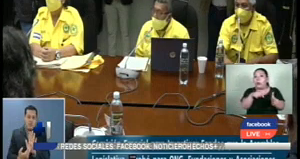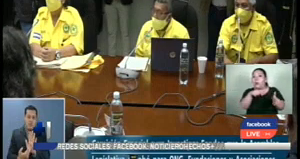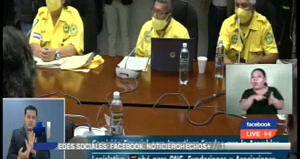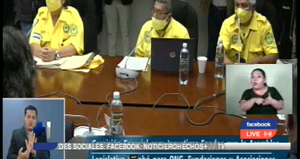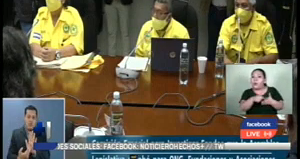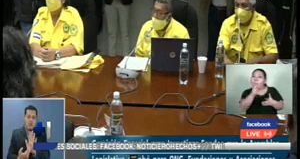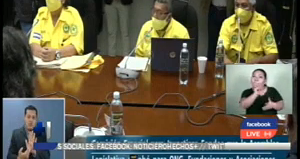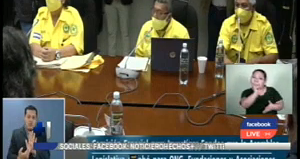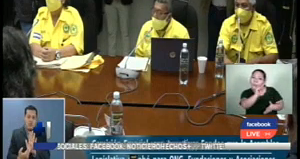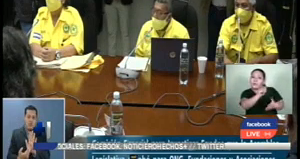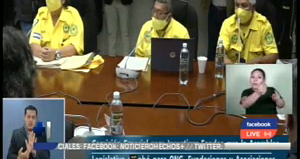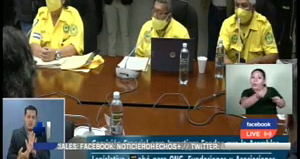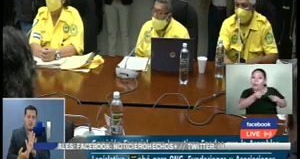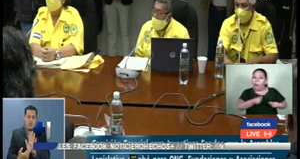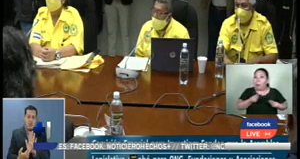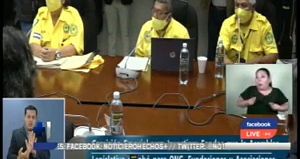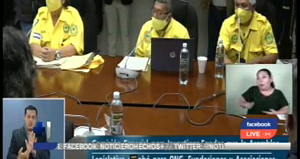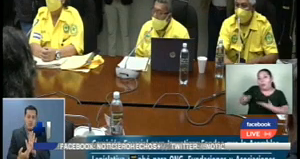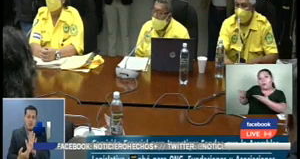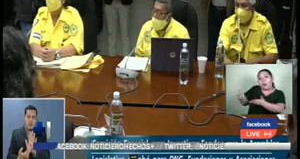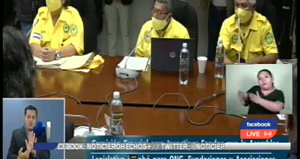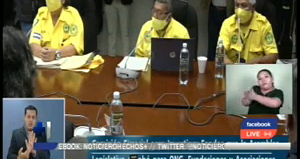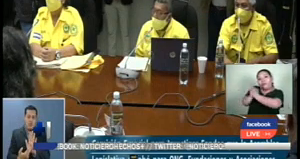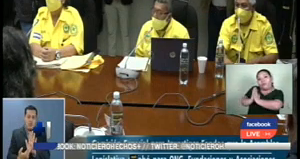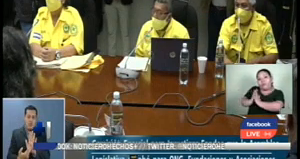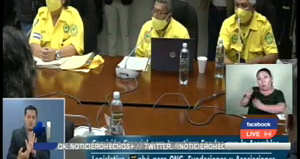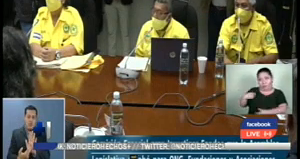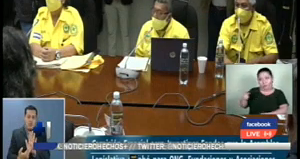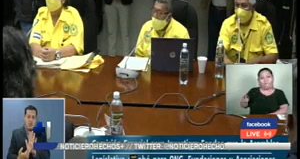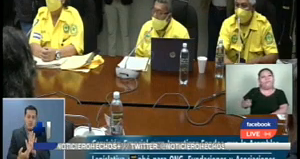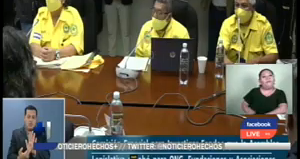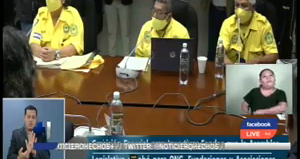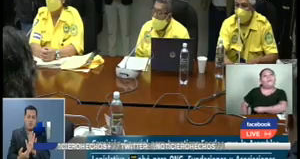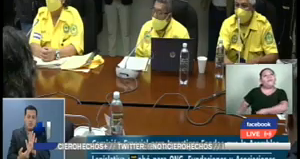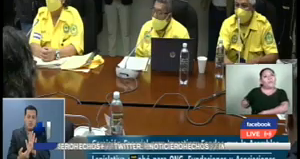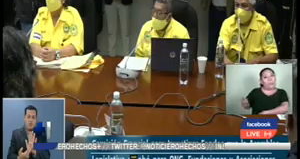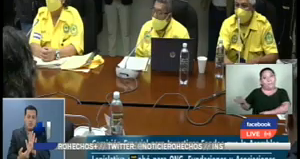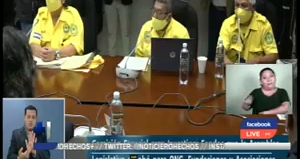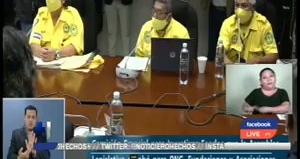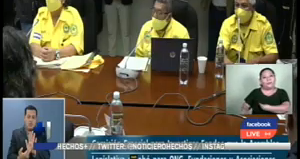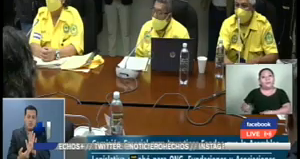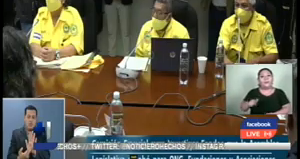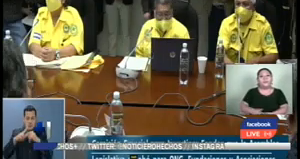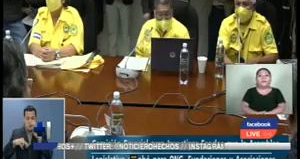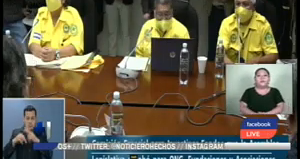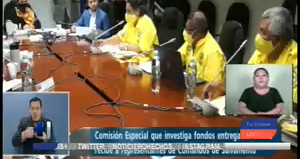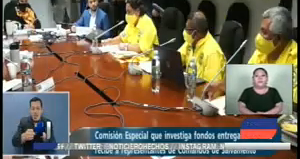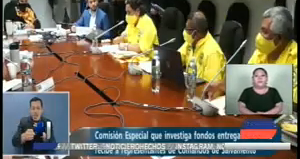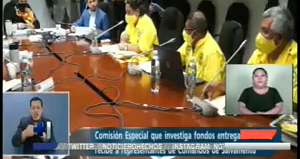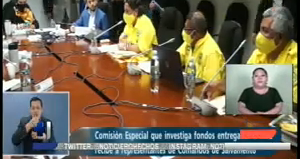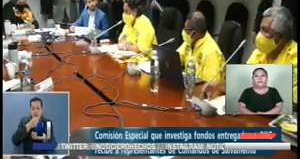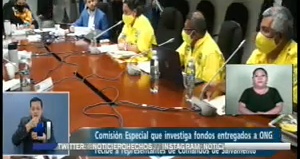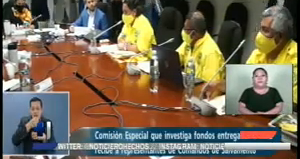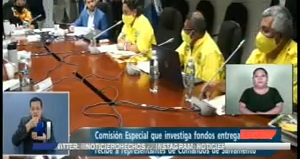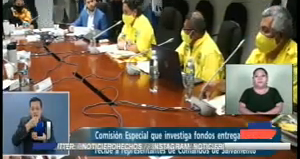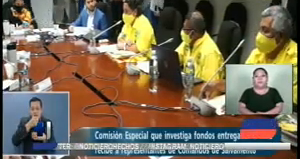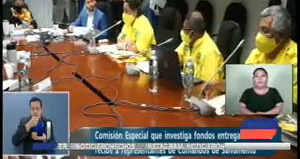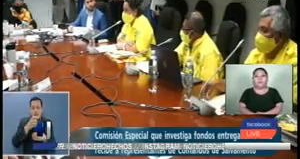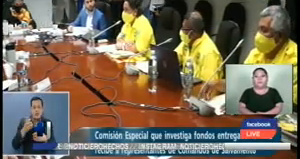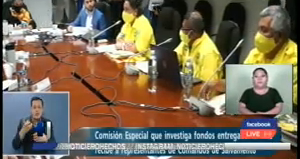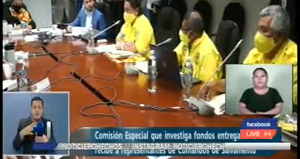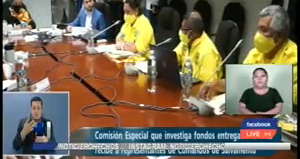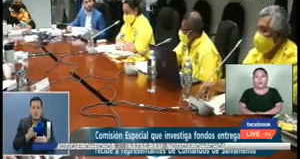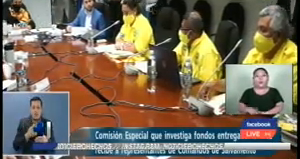solicitaban dinero para poder apoyar las peticiones hechas durante esos periodos al órgano legislativo. Hemos venido